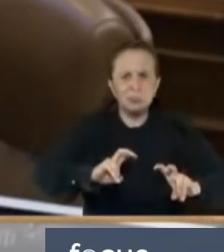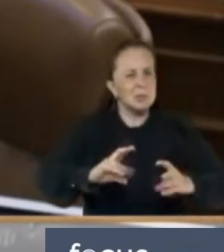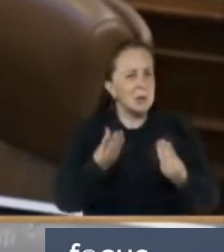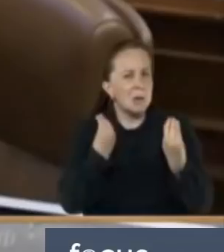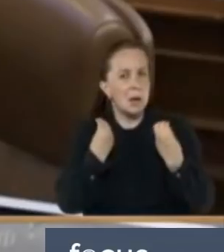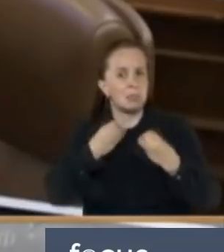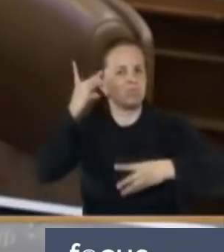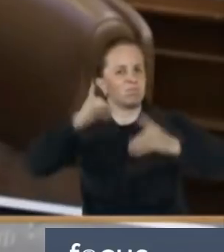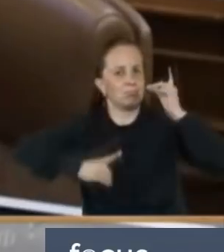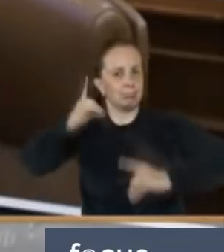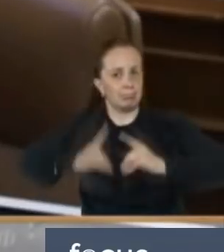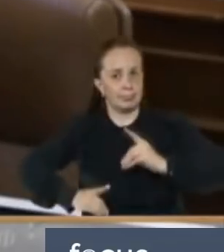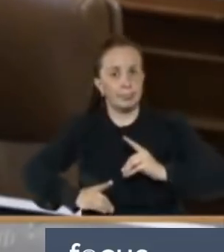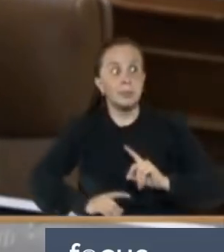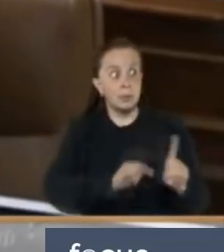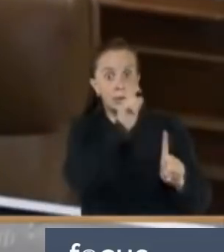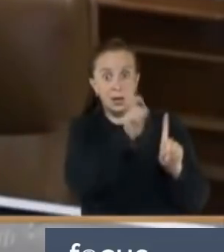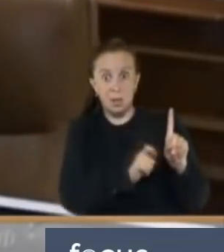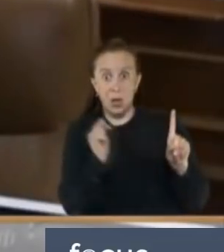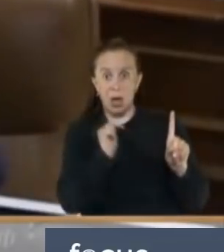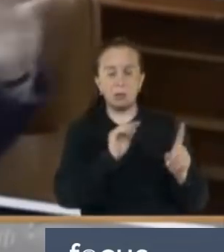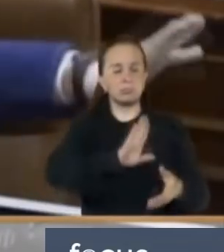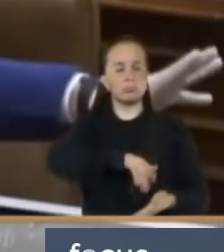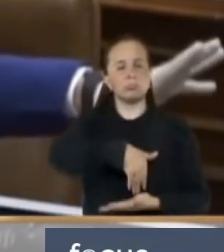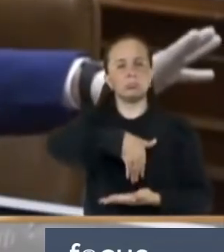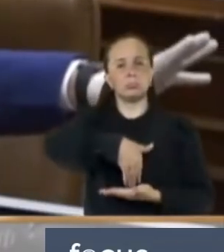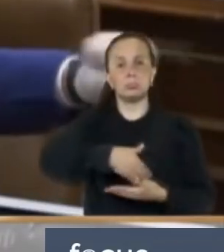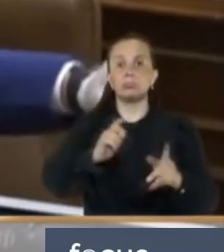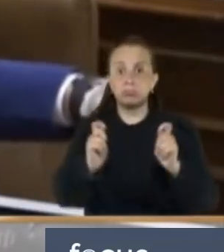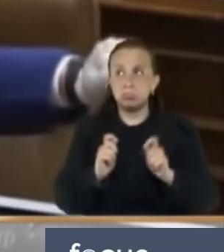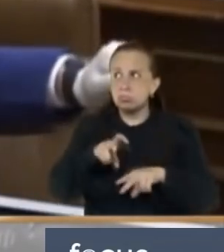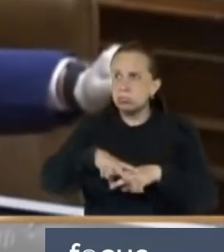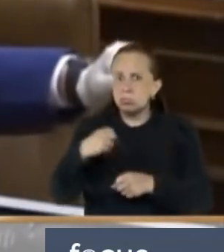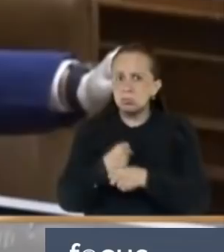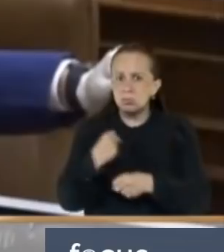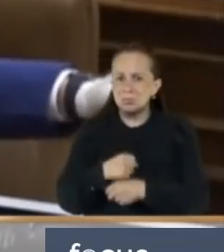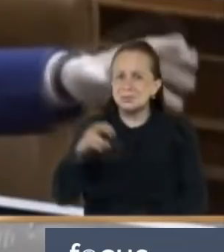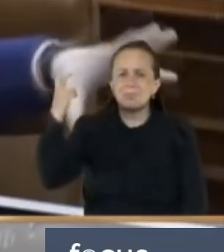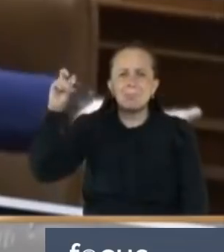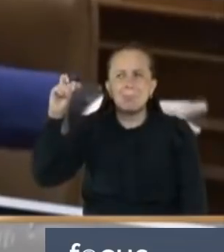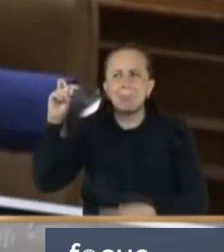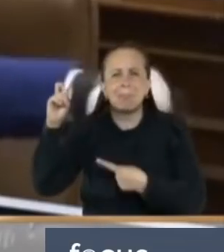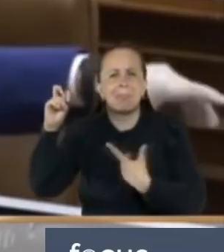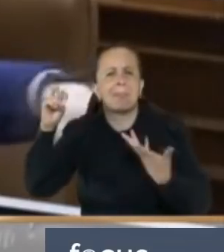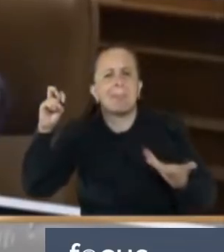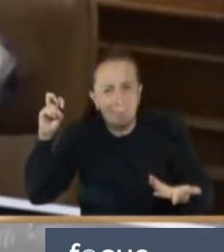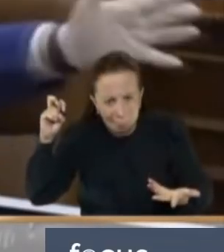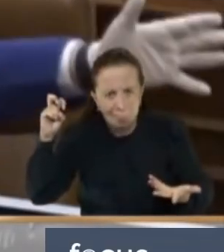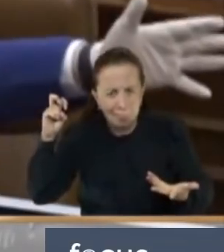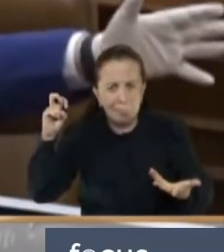posesión, este señor de ese cargo pierde la fiscalía la competencia y caerá en